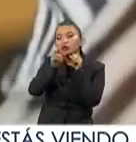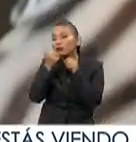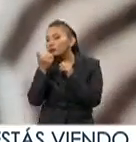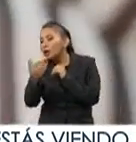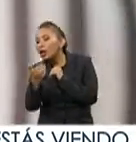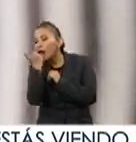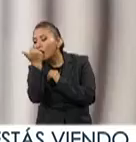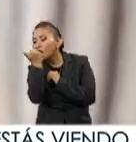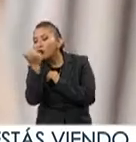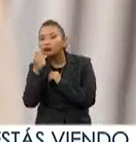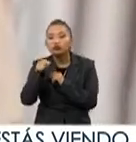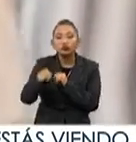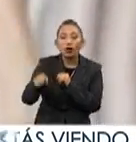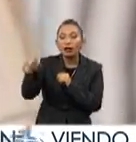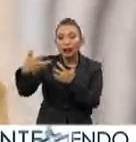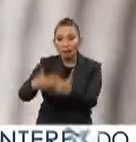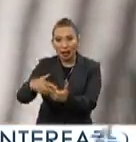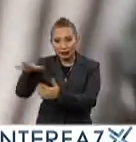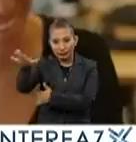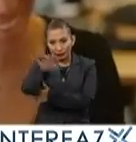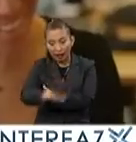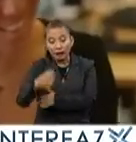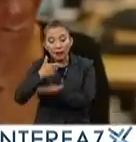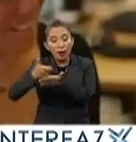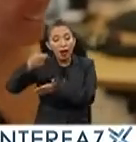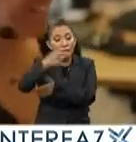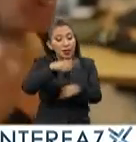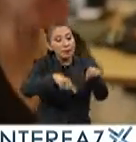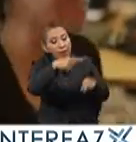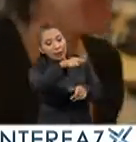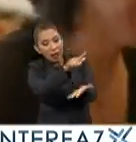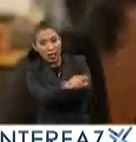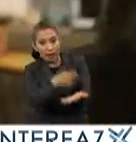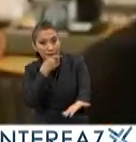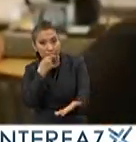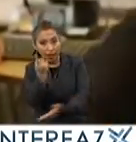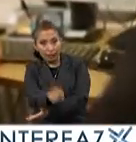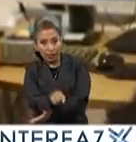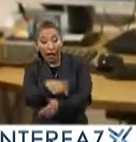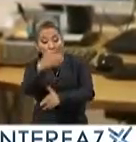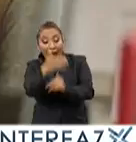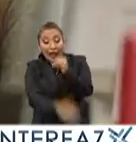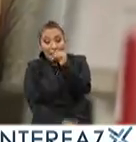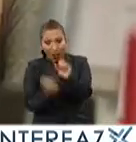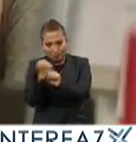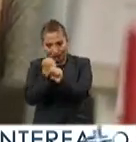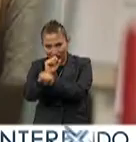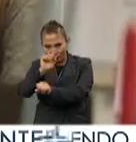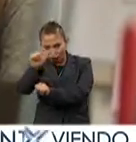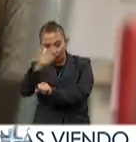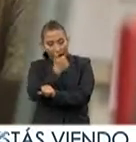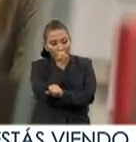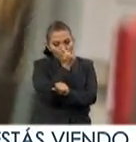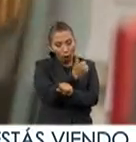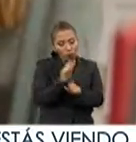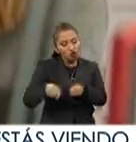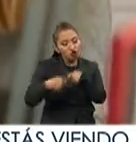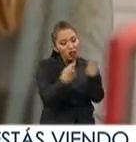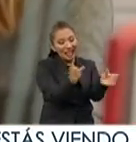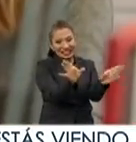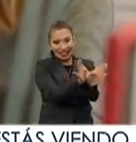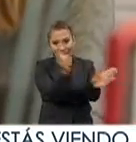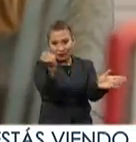por parte del empleador, así como un salario de acuerdo a la ley. Al concluir las prácticas, los estudiantes reciben